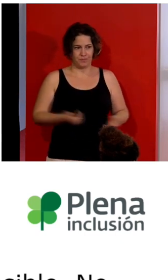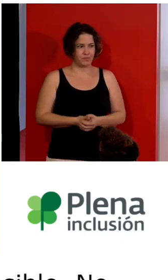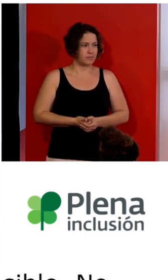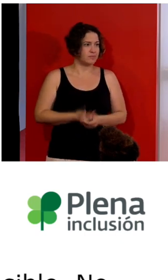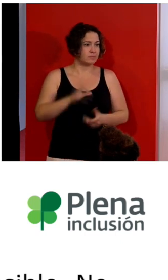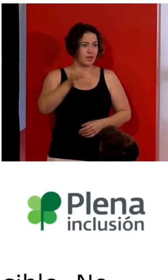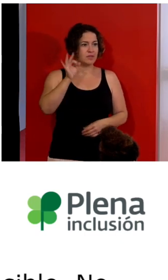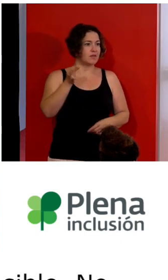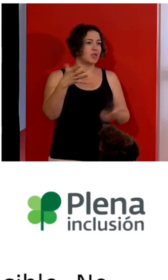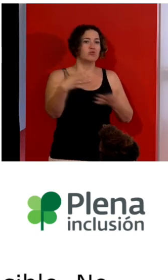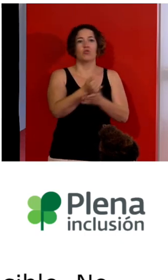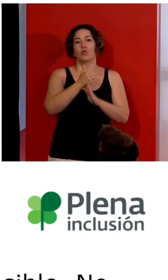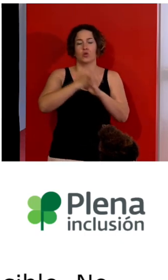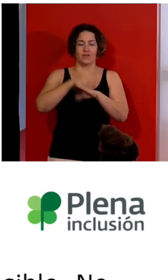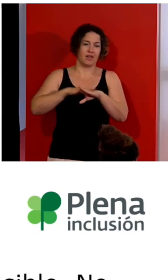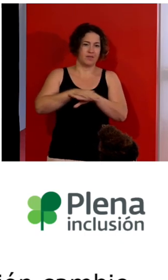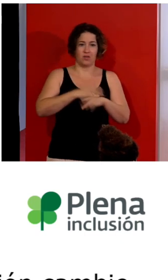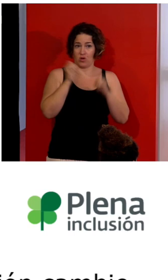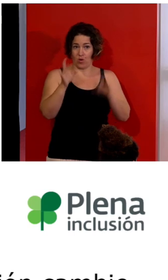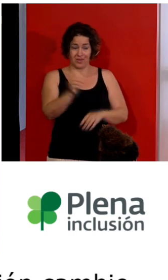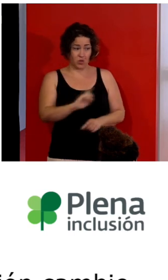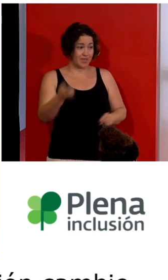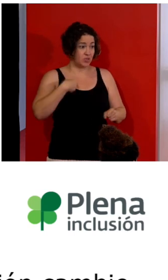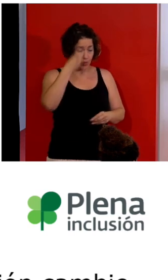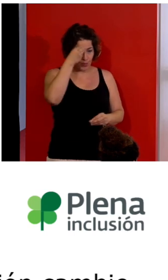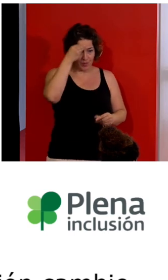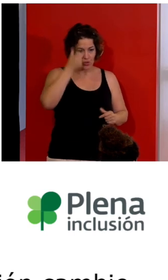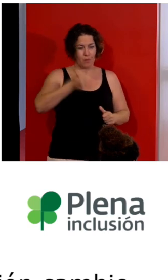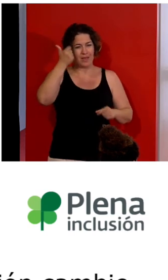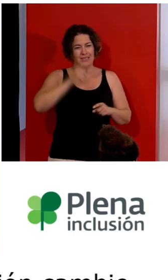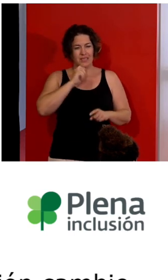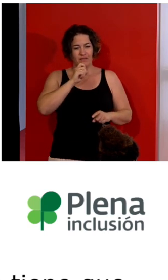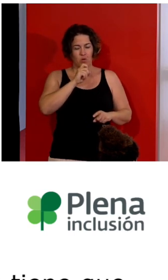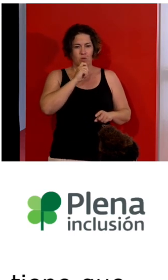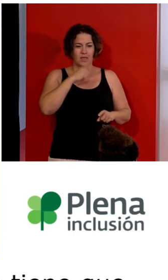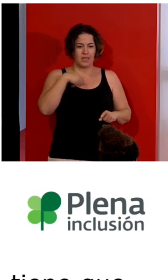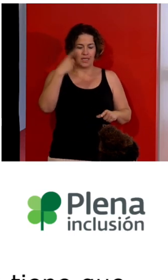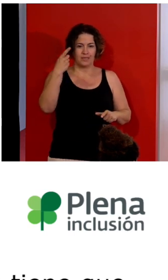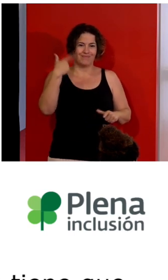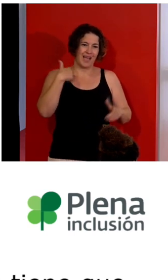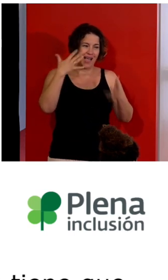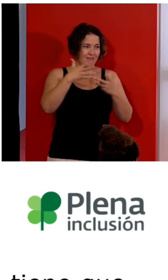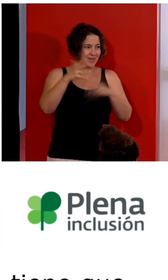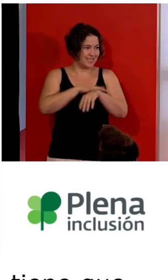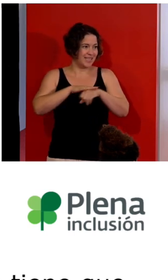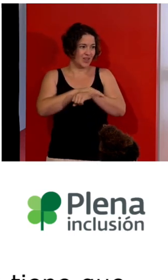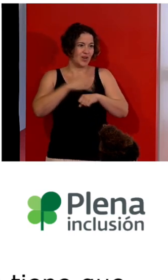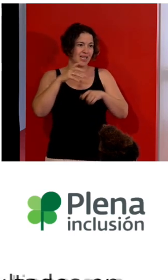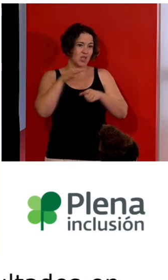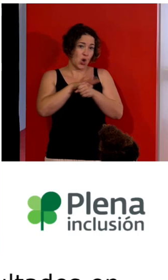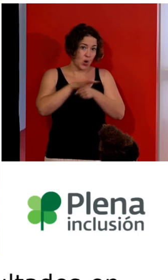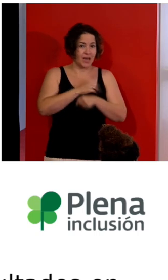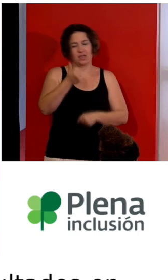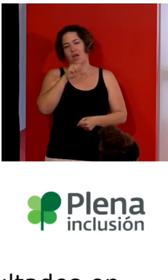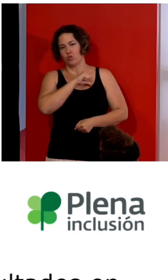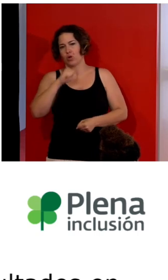que no todos los niveles de la administración son iguales y que yo creo que hay más dificultades también por lo que hemos visto en administraciones locales que en administraciones autonómicas, por ejemplo,